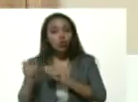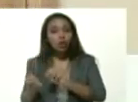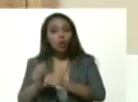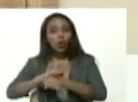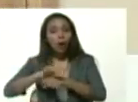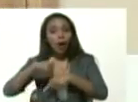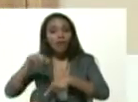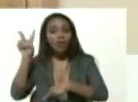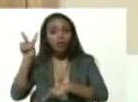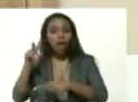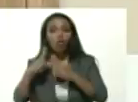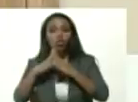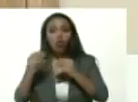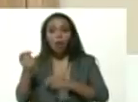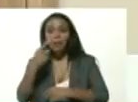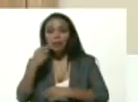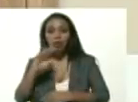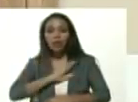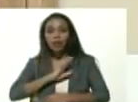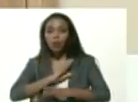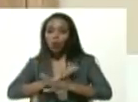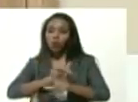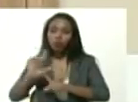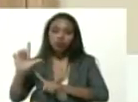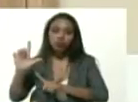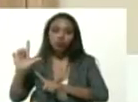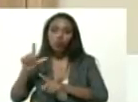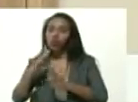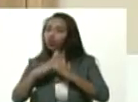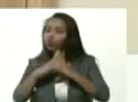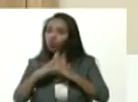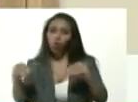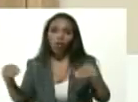Venezuela. Todas las medicinas las tenemos, todas.